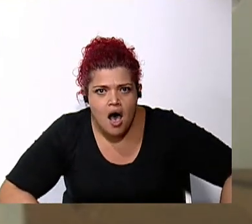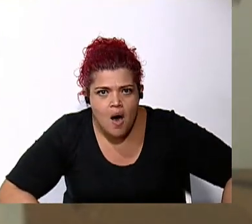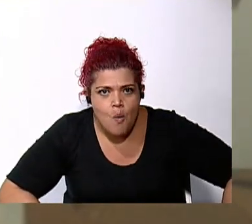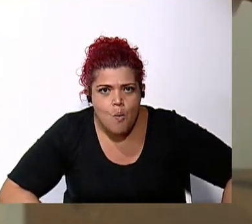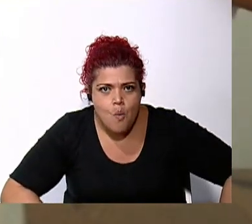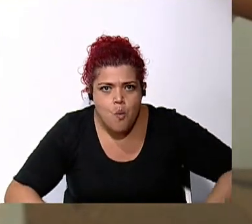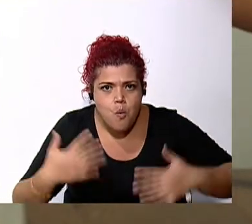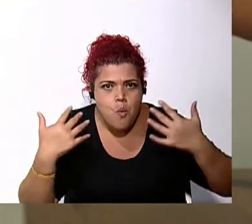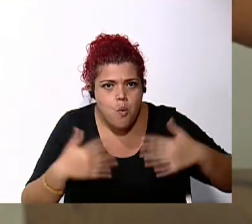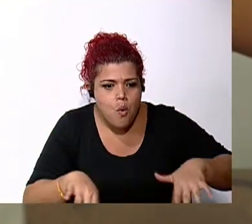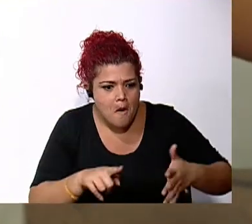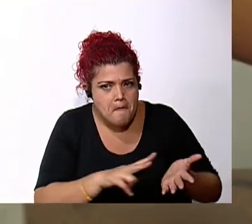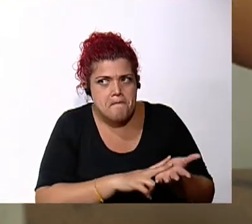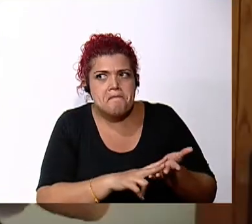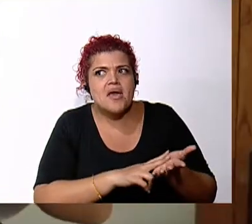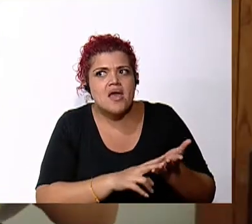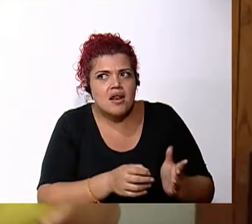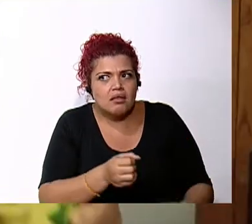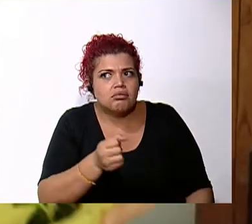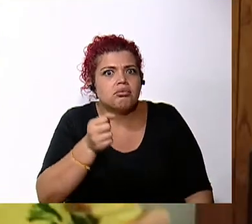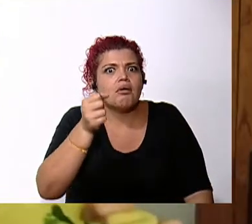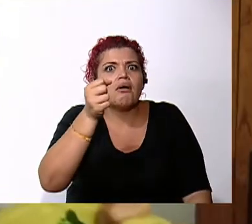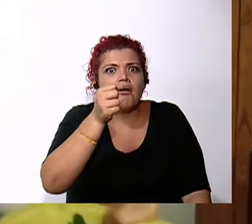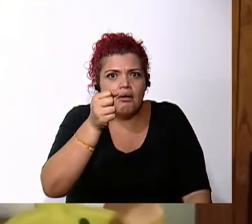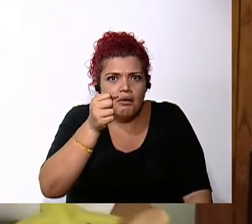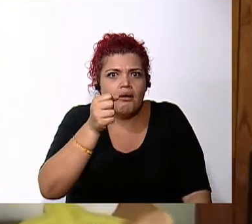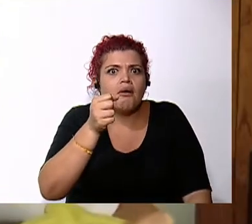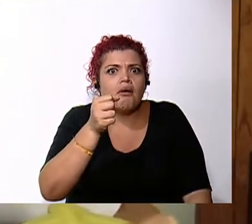¿Veis? Pero muy verde, ¿eh? ¿Veis cómo cae?